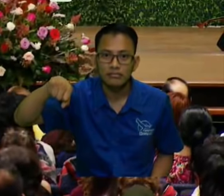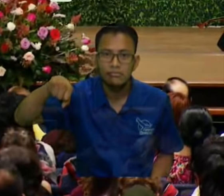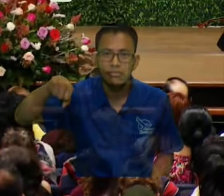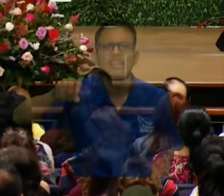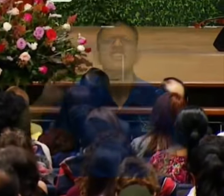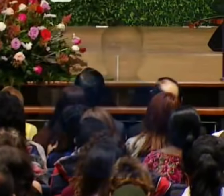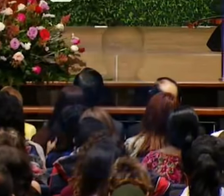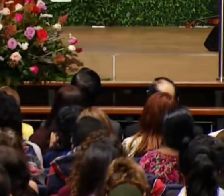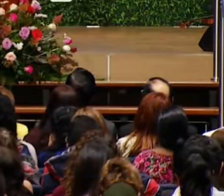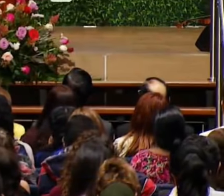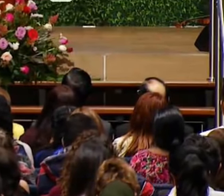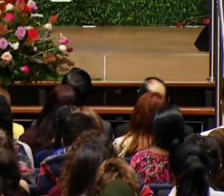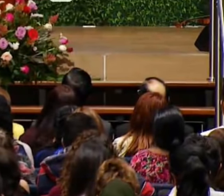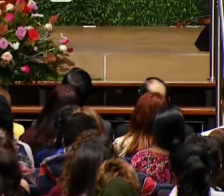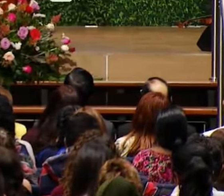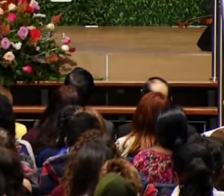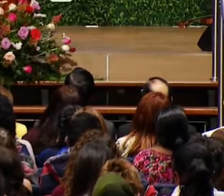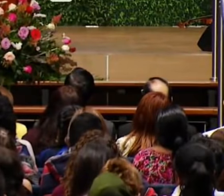¿Quién transforma?